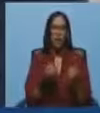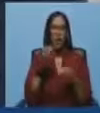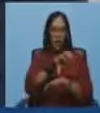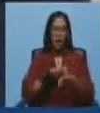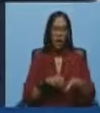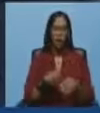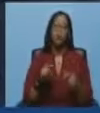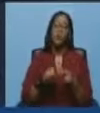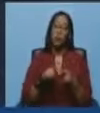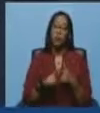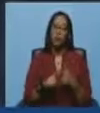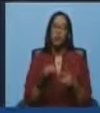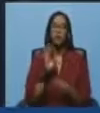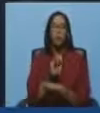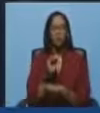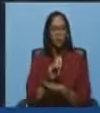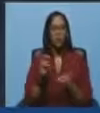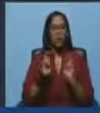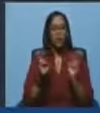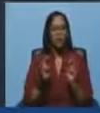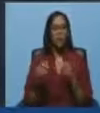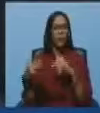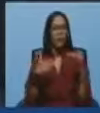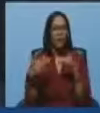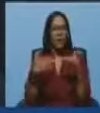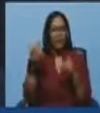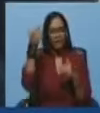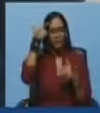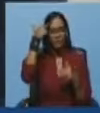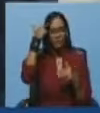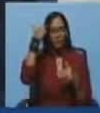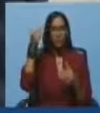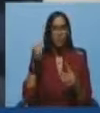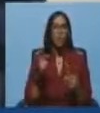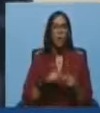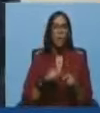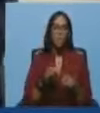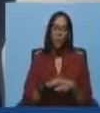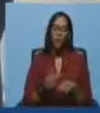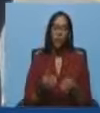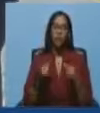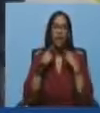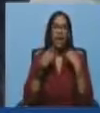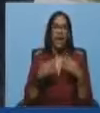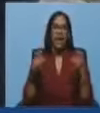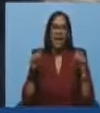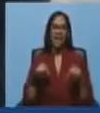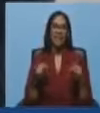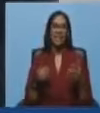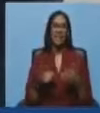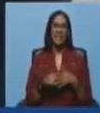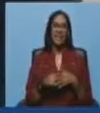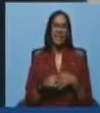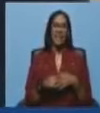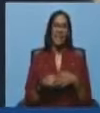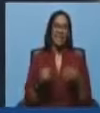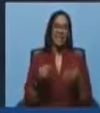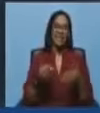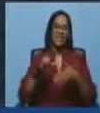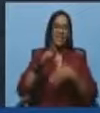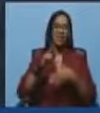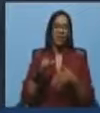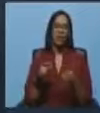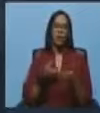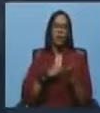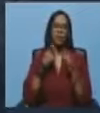mucho cuidado con este tema de la guerra cognitiva, porque no es una cuestión que está de moda, ¿no? Todo el mundo sabe que aquí en el continente, cuando se pone un